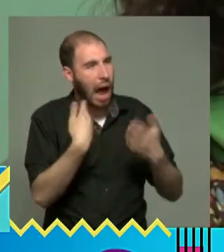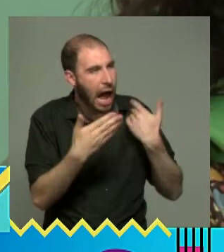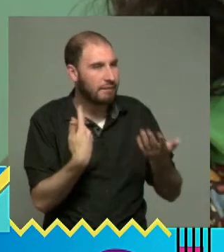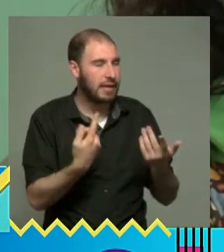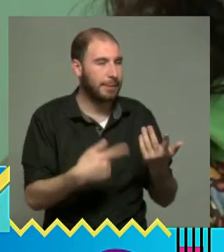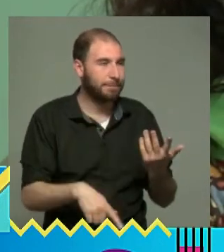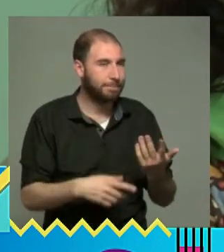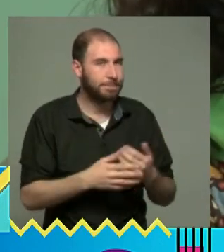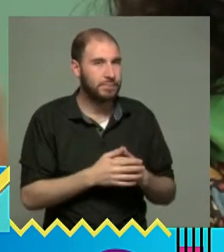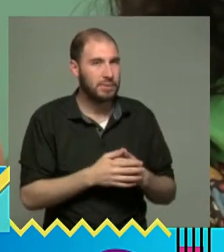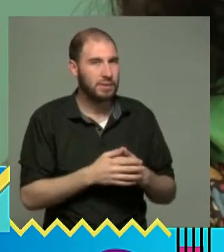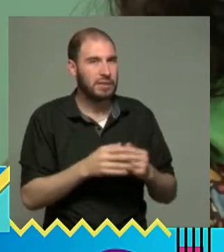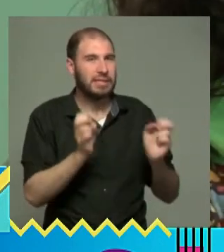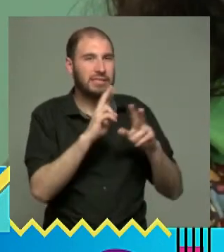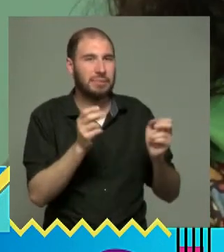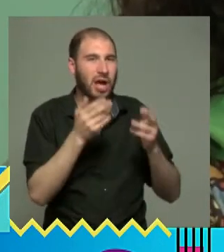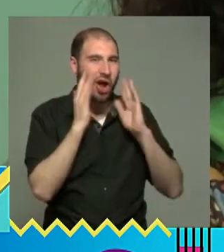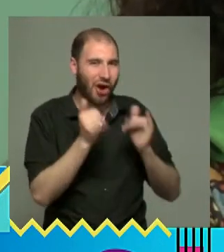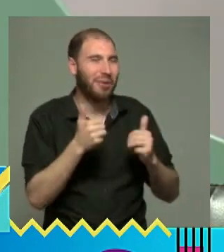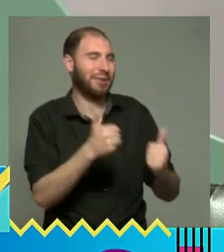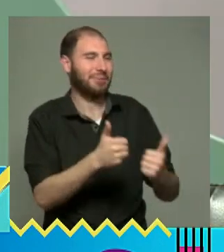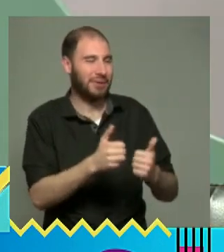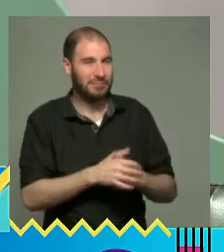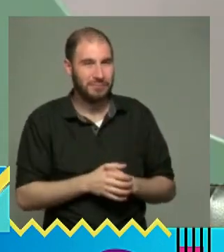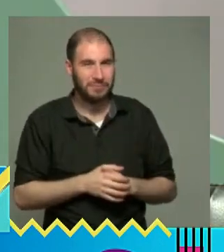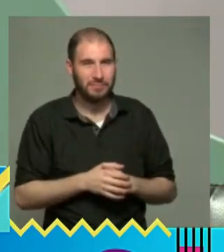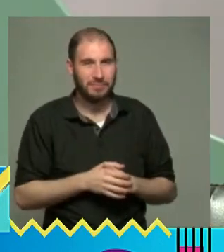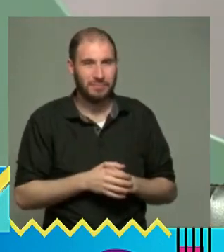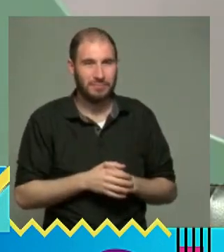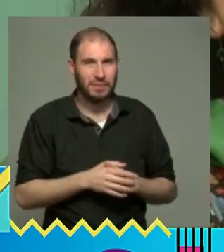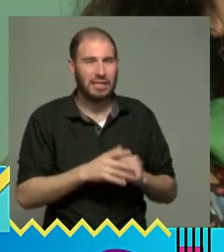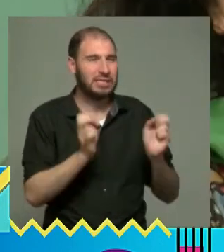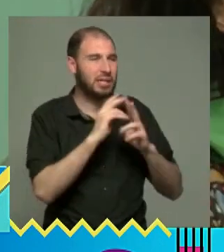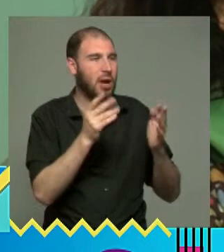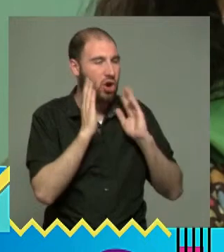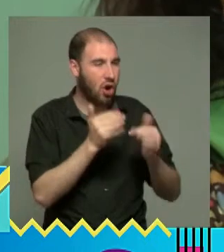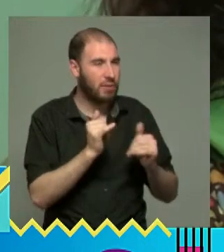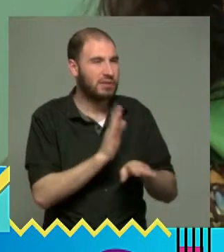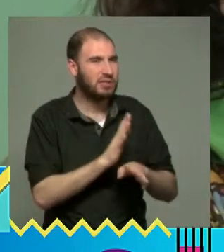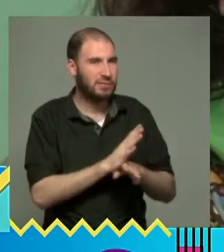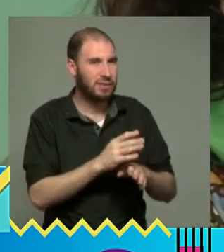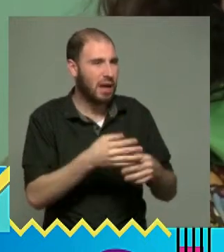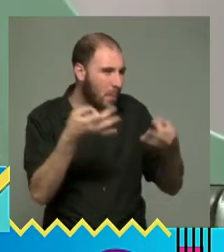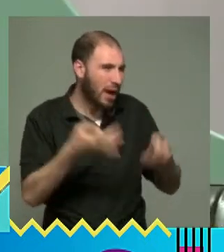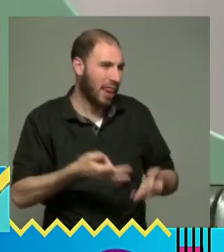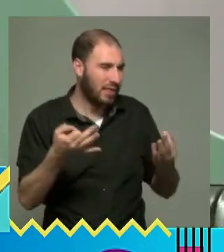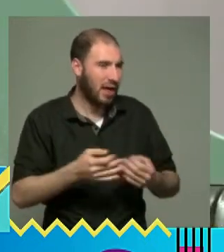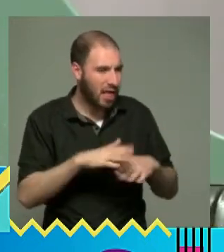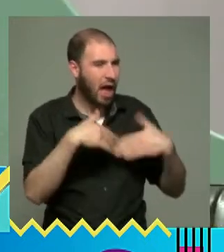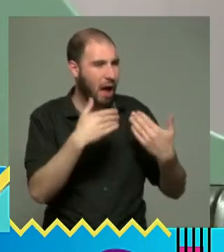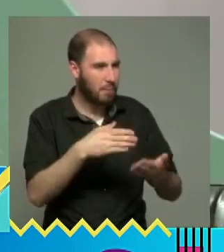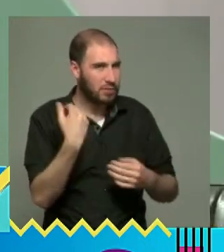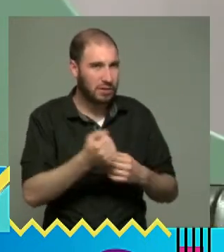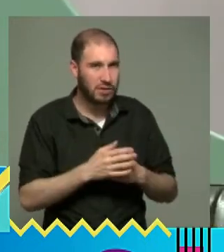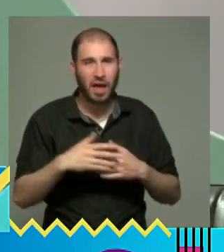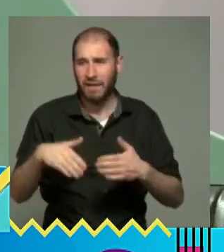de... No, zarpada en términos de No, juveniles. esta vez lo dijiste perfecto. Sí. No, en términos juveniles, de que era de muy buena calidad, de avanzada. Era